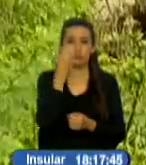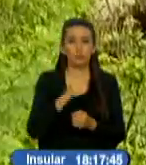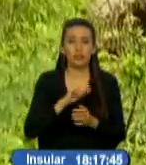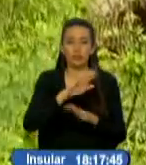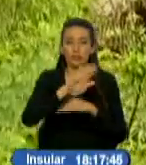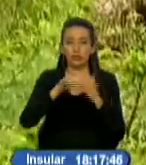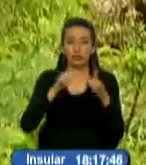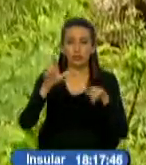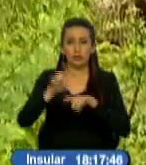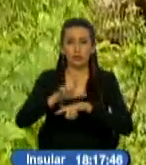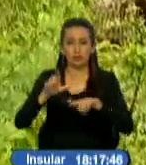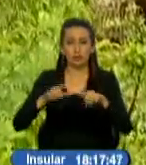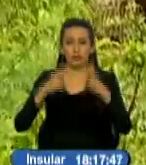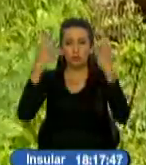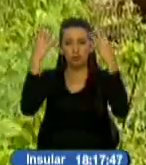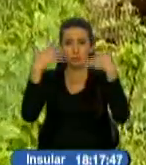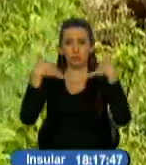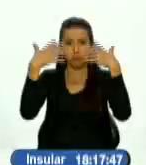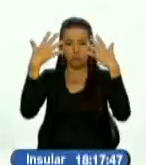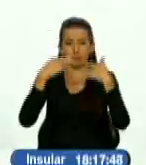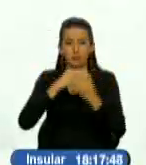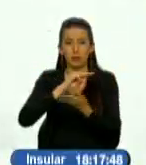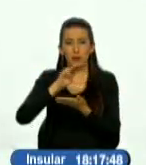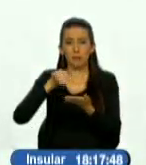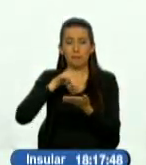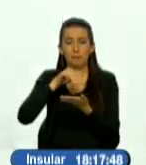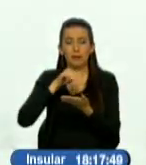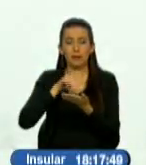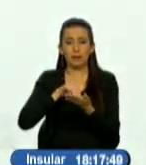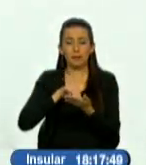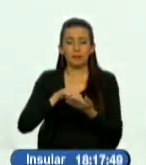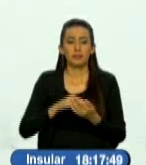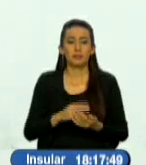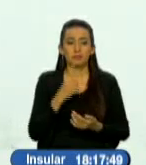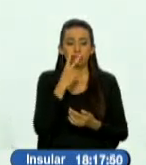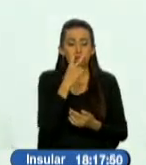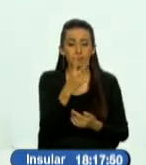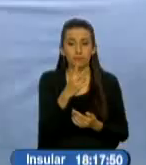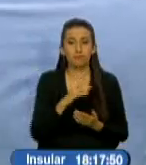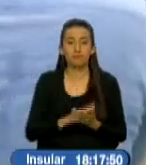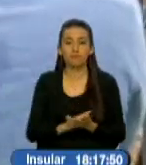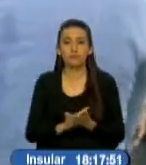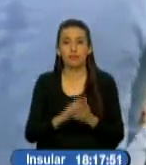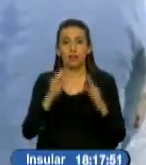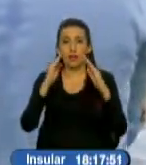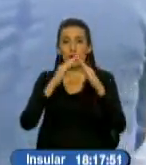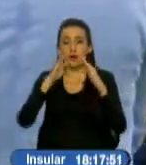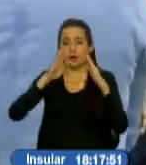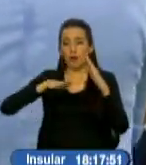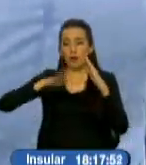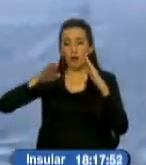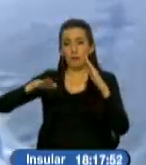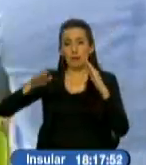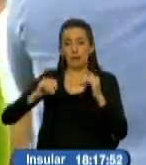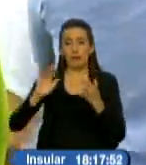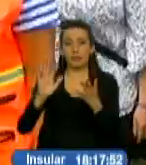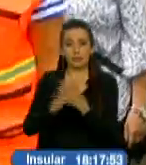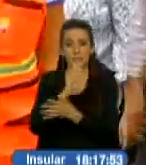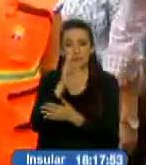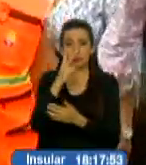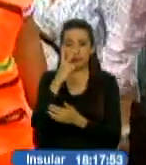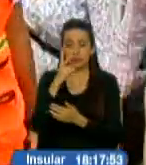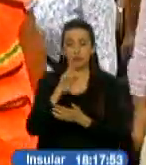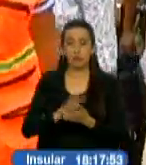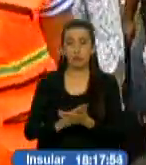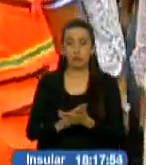temporal invernal en la provincia de Manabí. Luego realizó un recorrido por un albergue ubicado en la Escuela Francisca